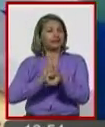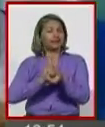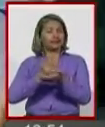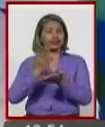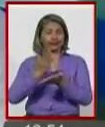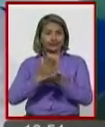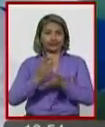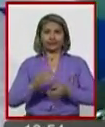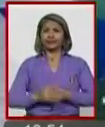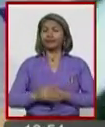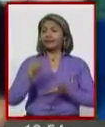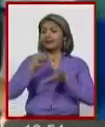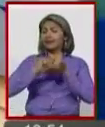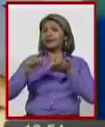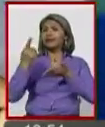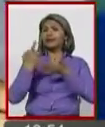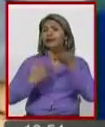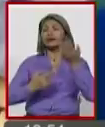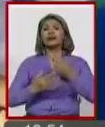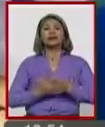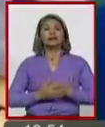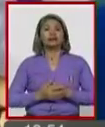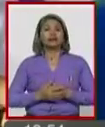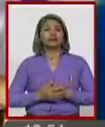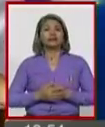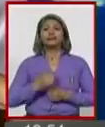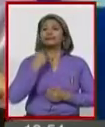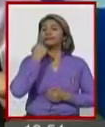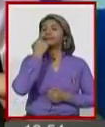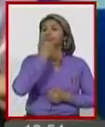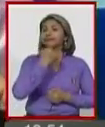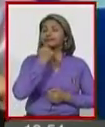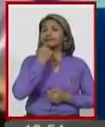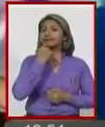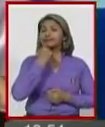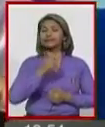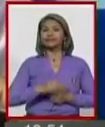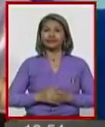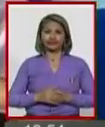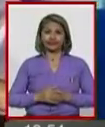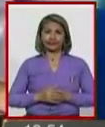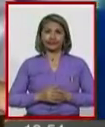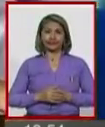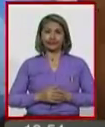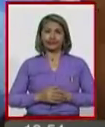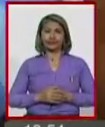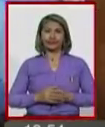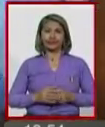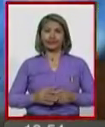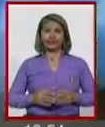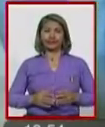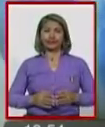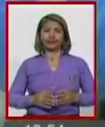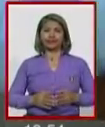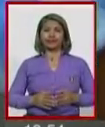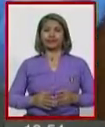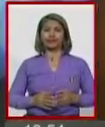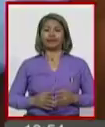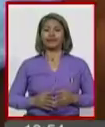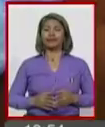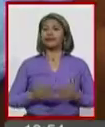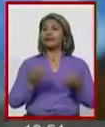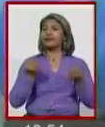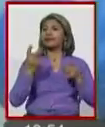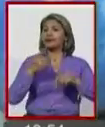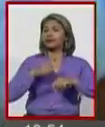médicos. ¿Cirugía para qué necesita? Cirugía de su paladar y labio leporino de su labio.